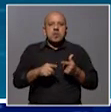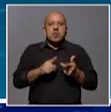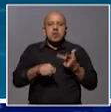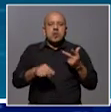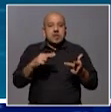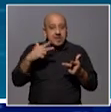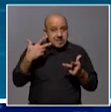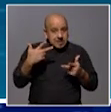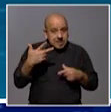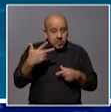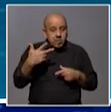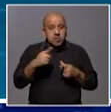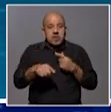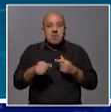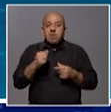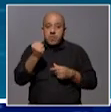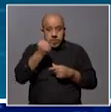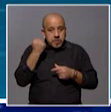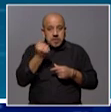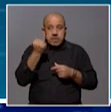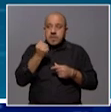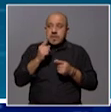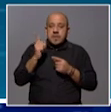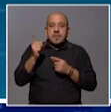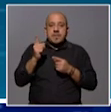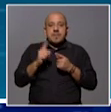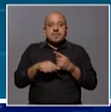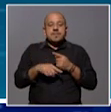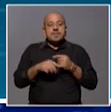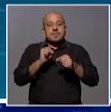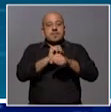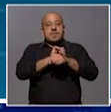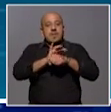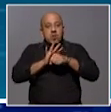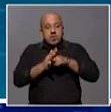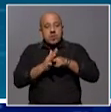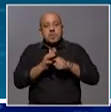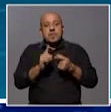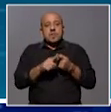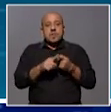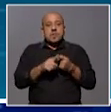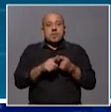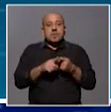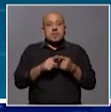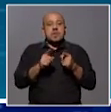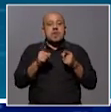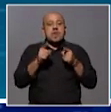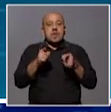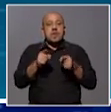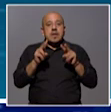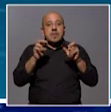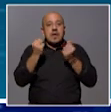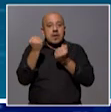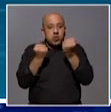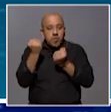lo tercero que habría que destacar es que bueno es que la pandemia y el freno que se le impone la